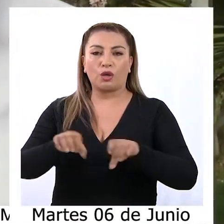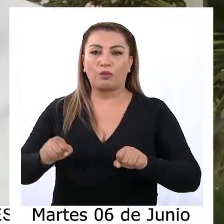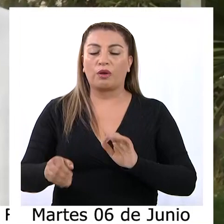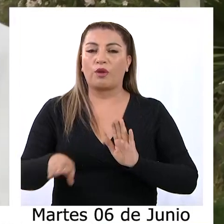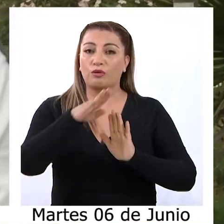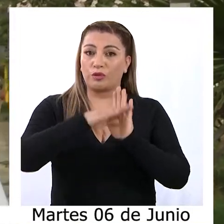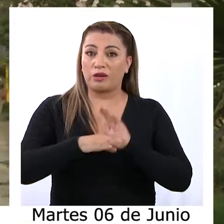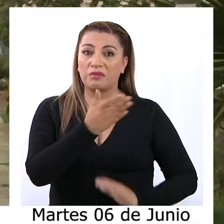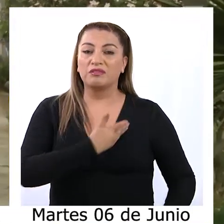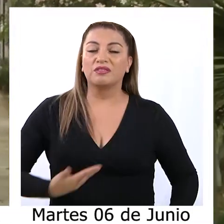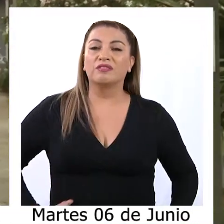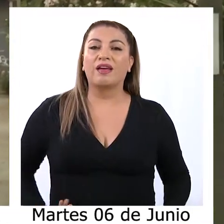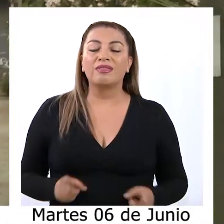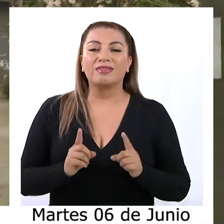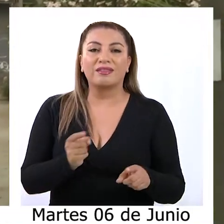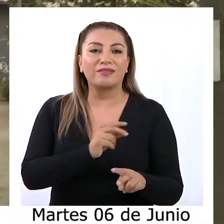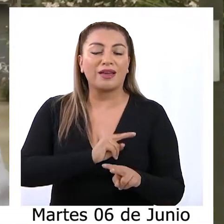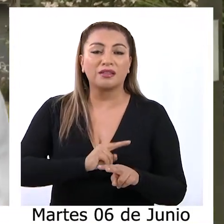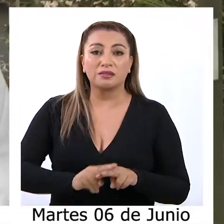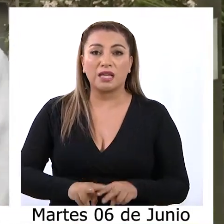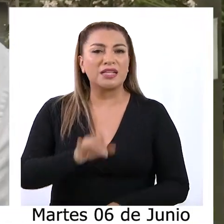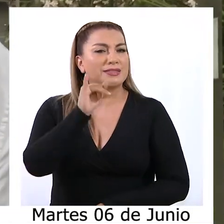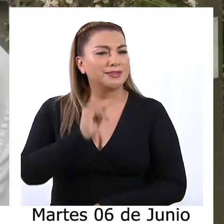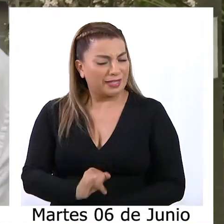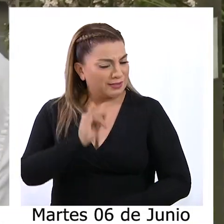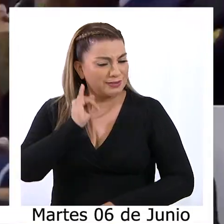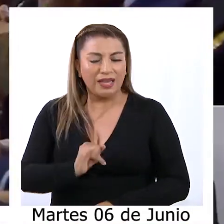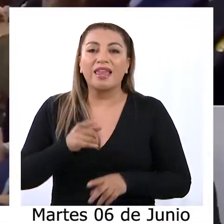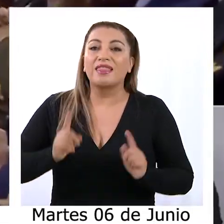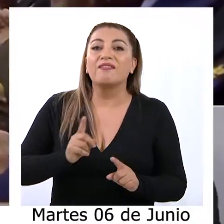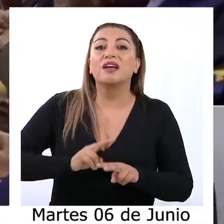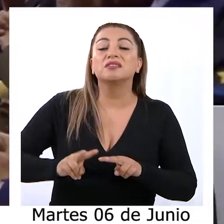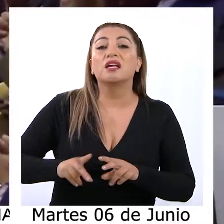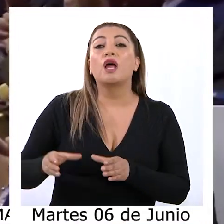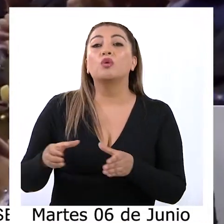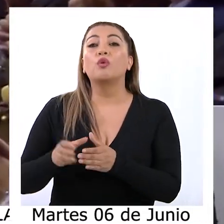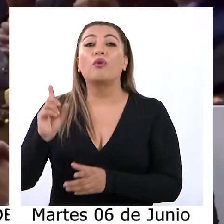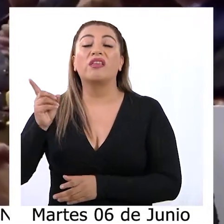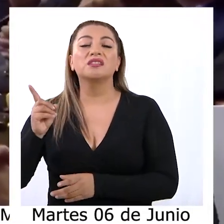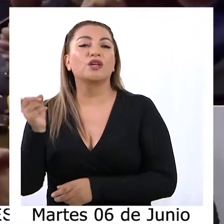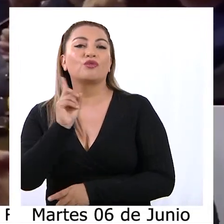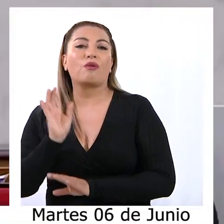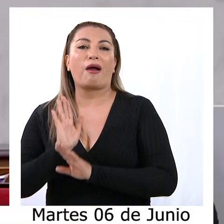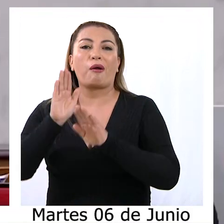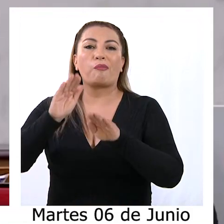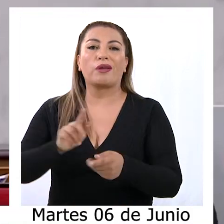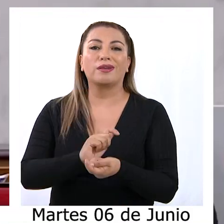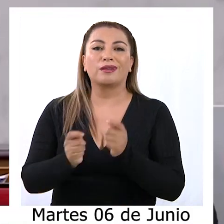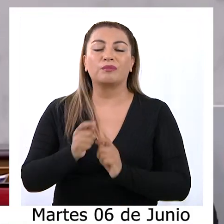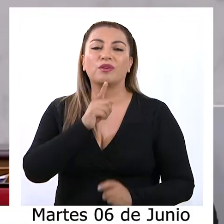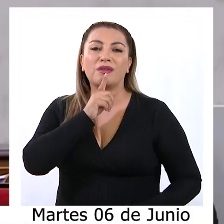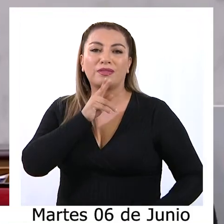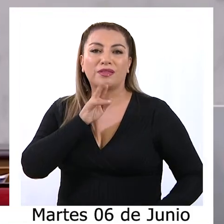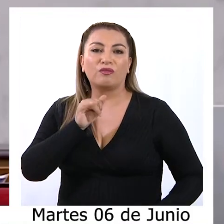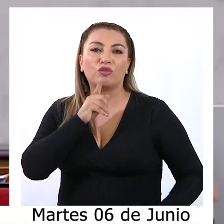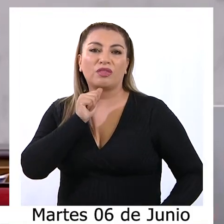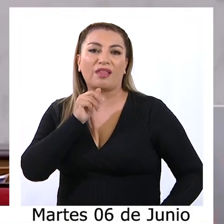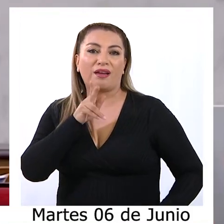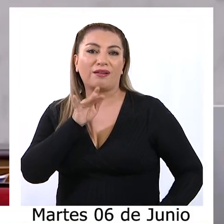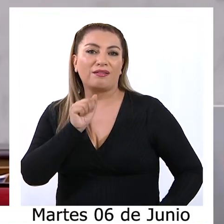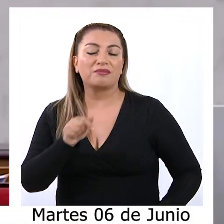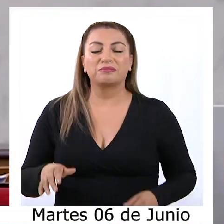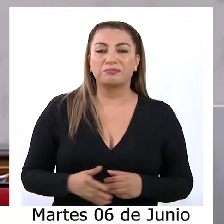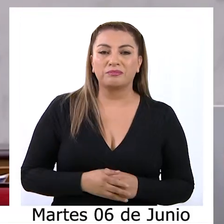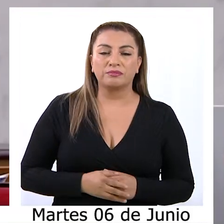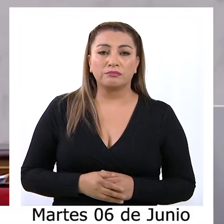de gobierno se deben realizar sí o sí, aunque la derecha no apoye la reforma tributaria. Creo que